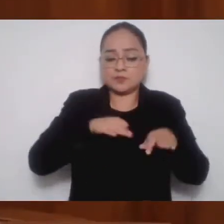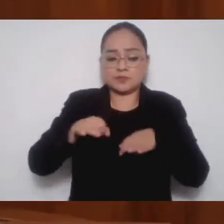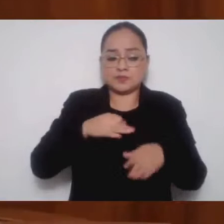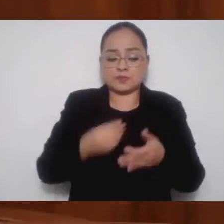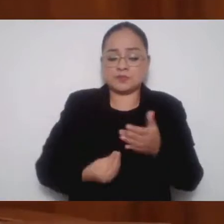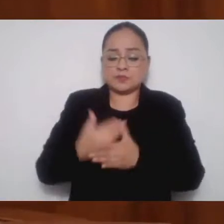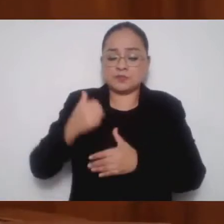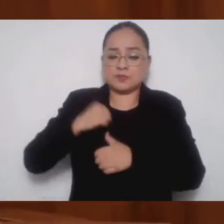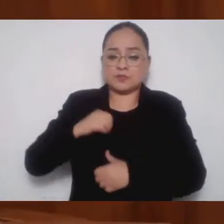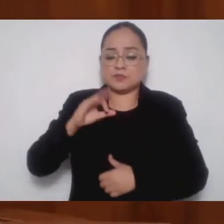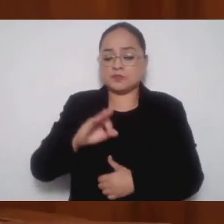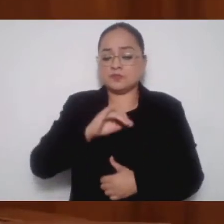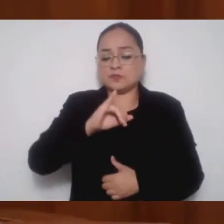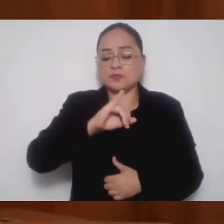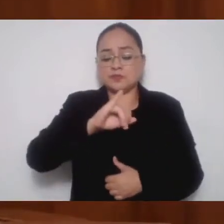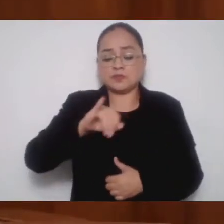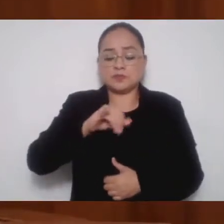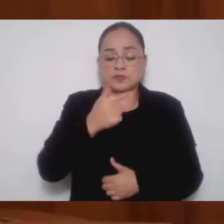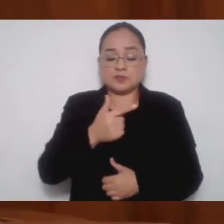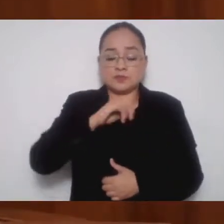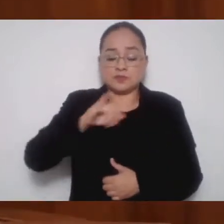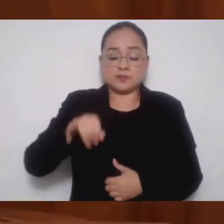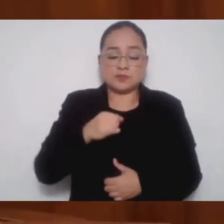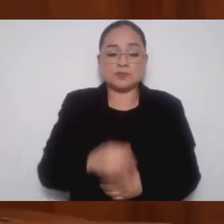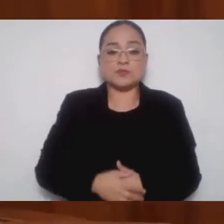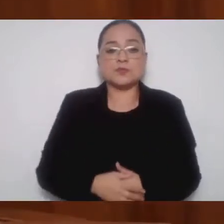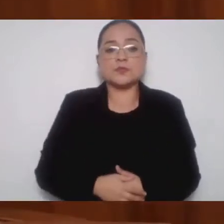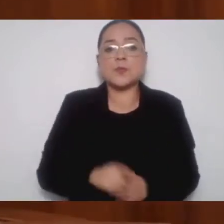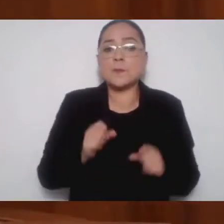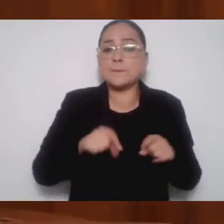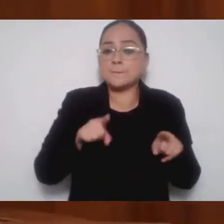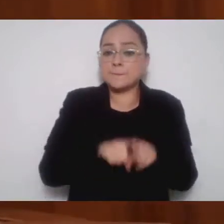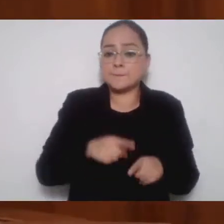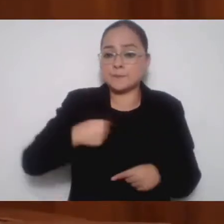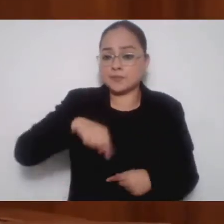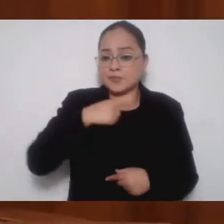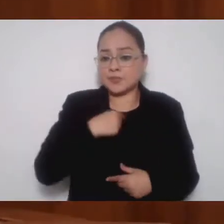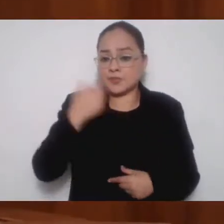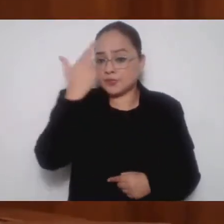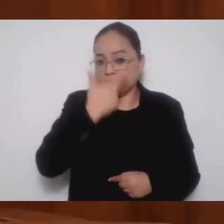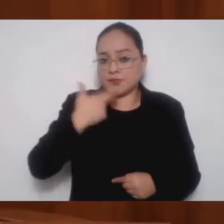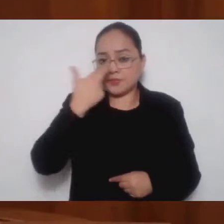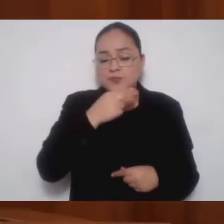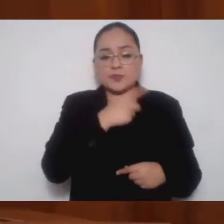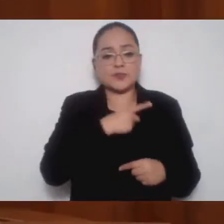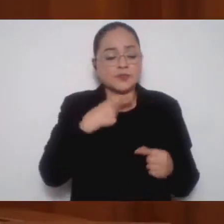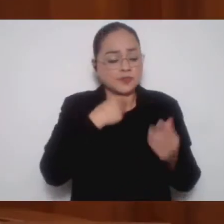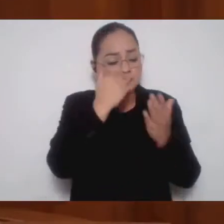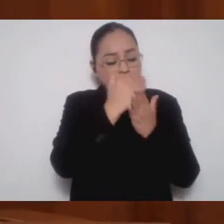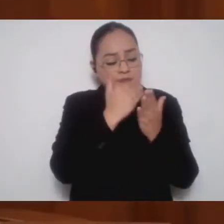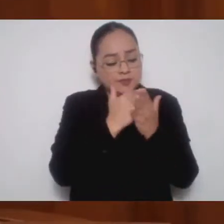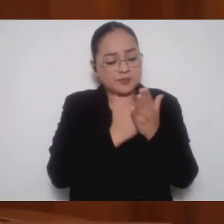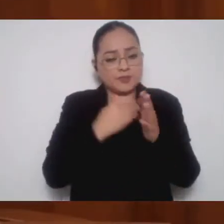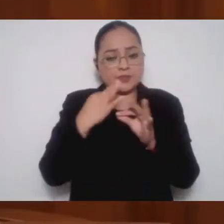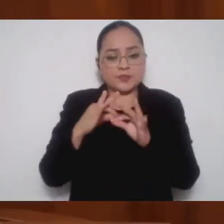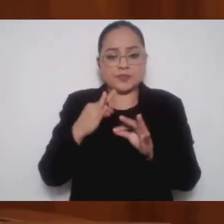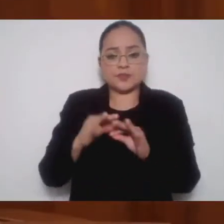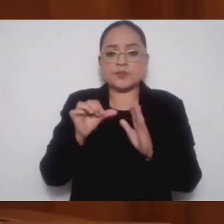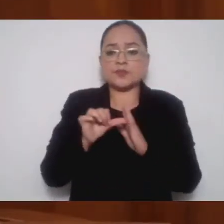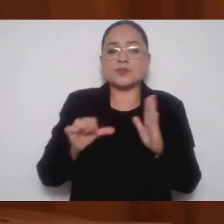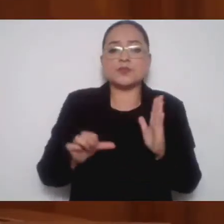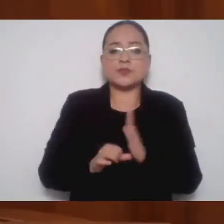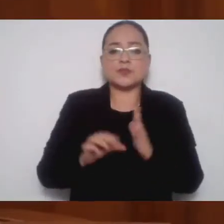desempeñar. En su oportunidad se verificó que cumplieran con los requisitos señalados en el